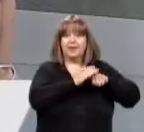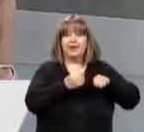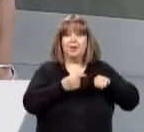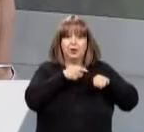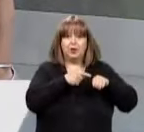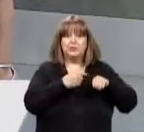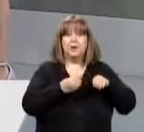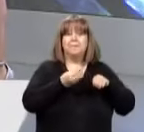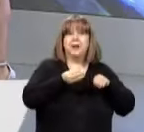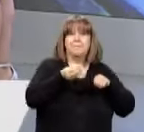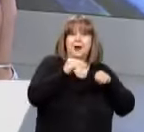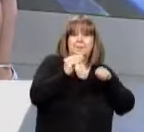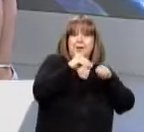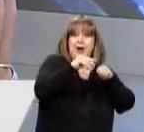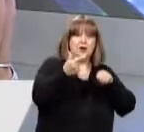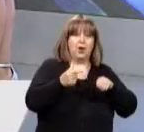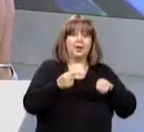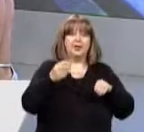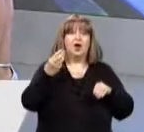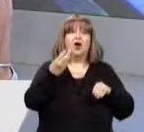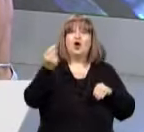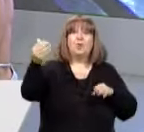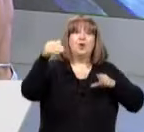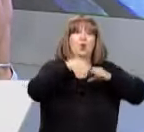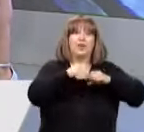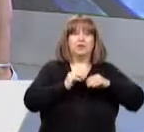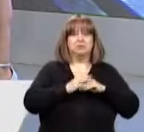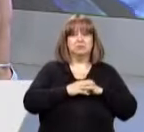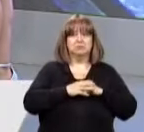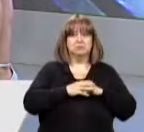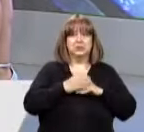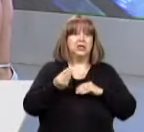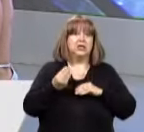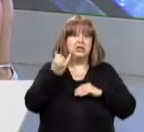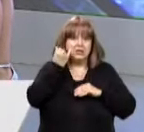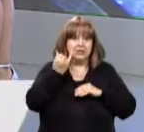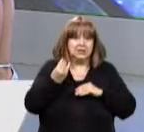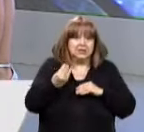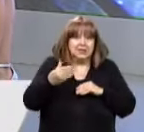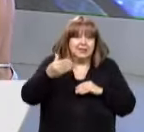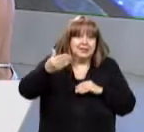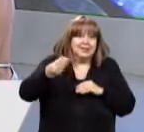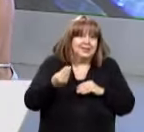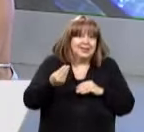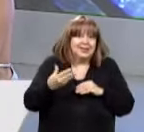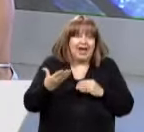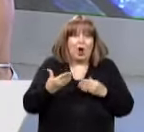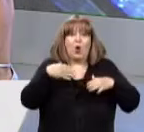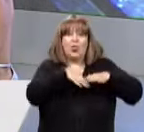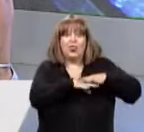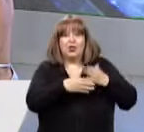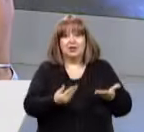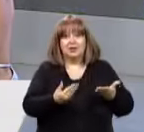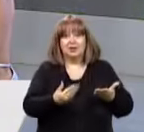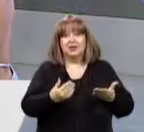trabajar y que eso también aumente aún más mi rentabilidad en esto lo que vos también nos decías la vez anterior de pensar en ese futuro viste cuando uno no sabe